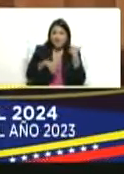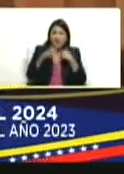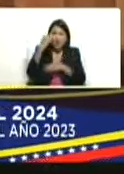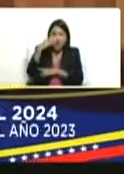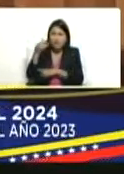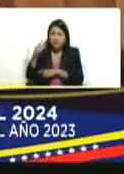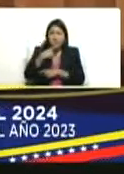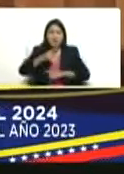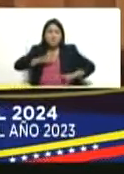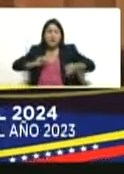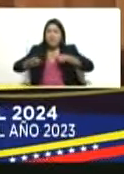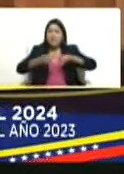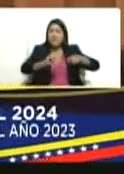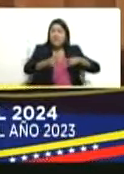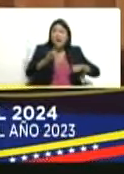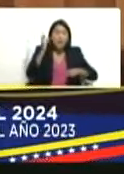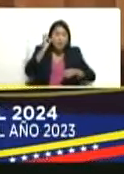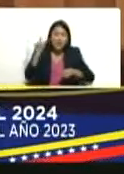emitía órdenes